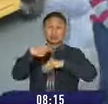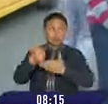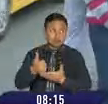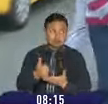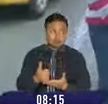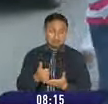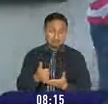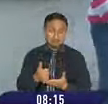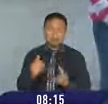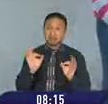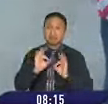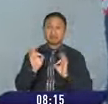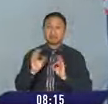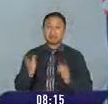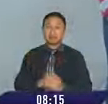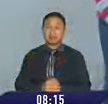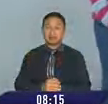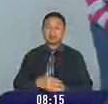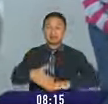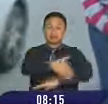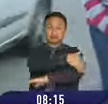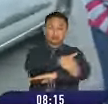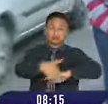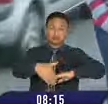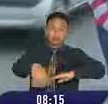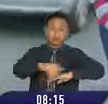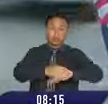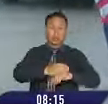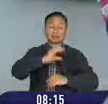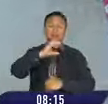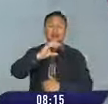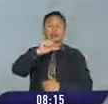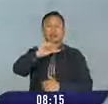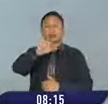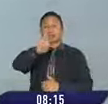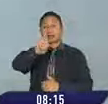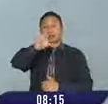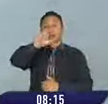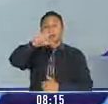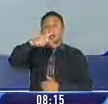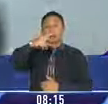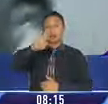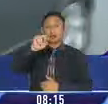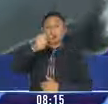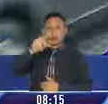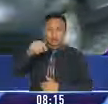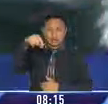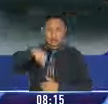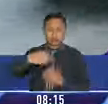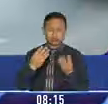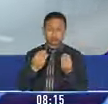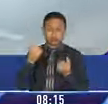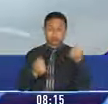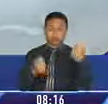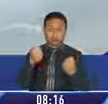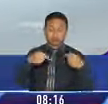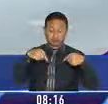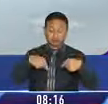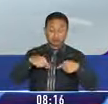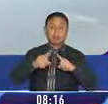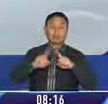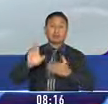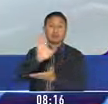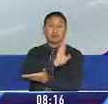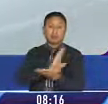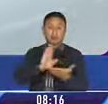respuesta a nuestros vecinos. Estamos en la calle Carapungo, que es una vía principal de alto flujo vehicular que conecta varios barrios, incluso